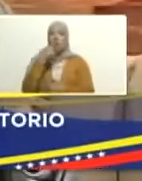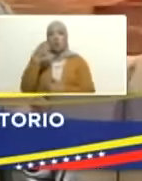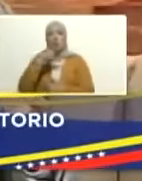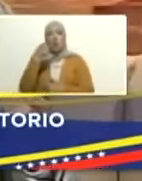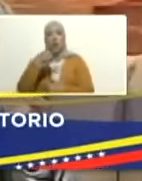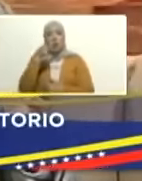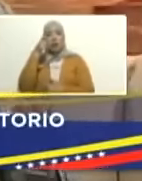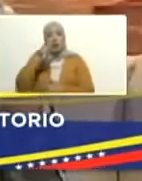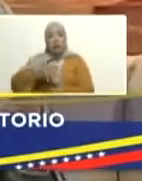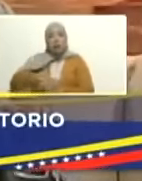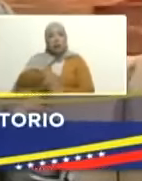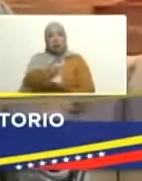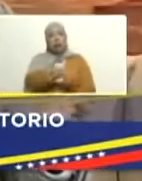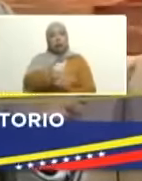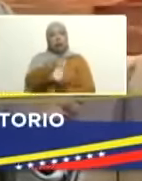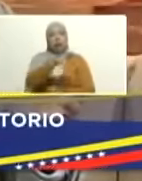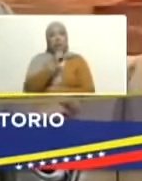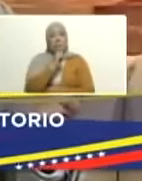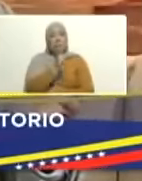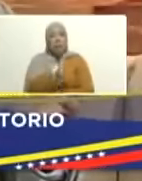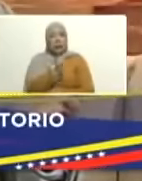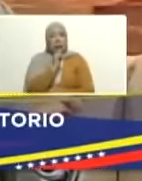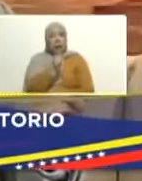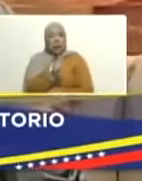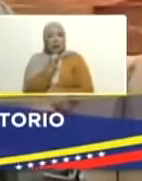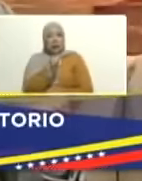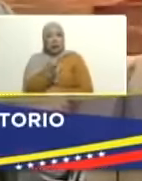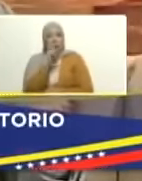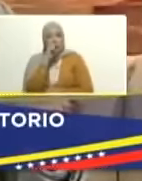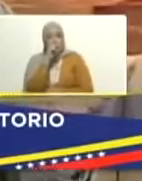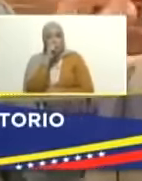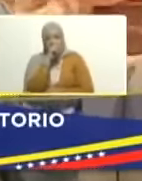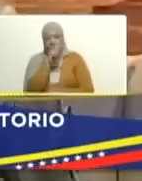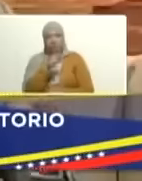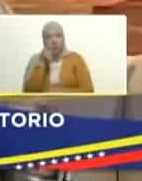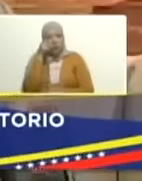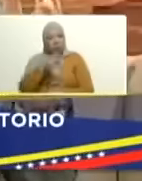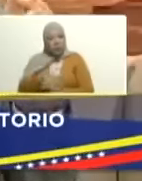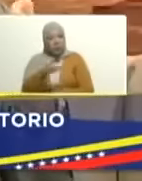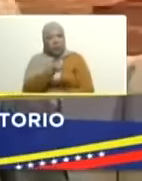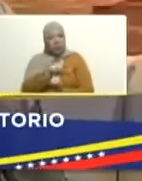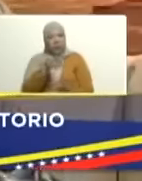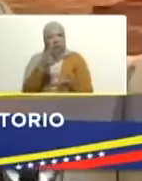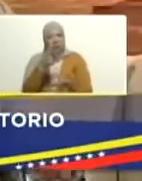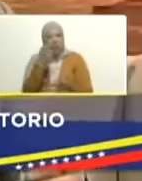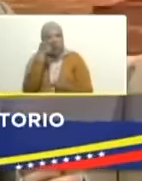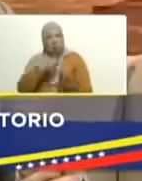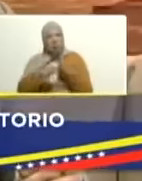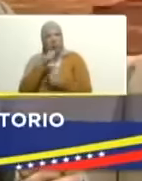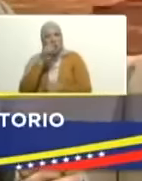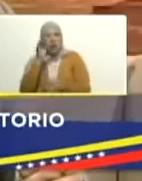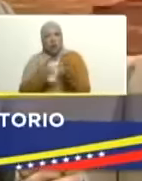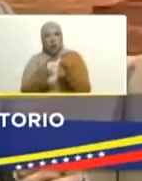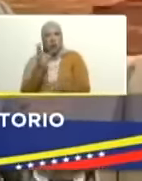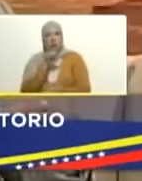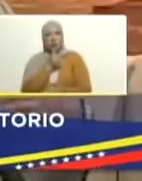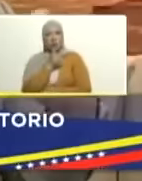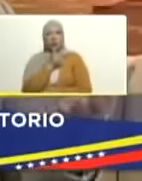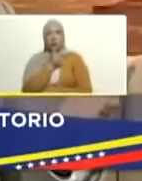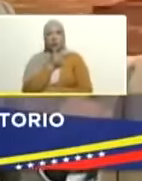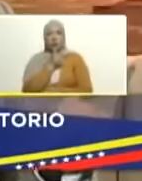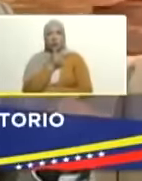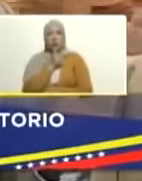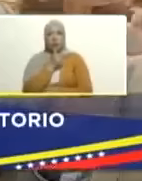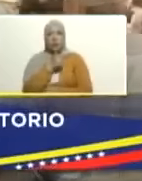polarización negativa, de polarización destructiva, de polarización inútil. Ya